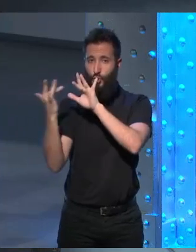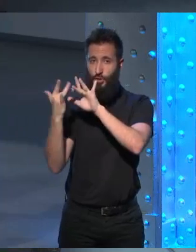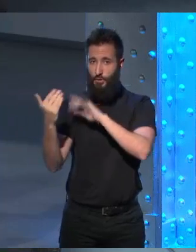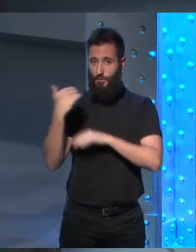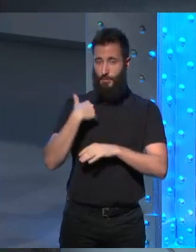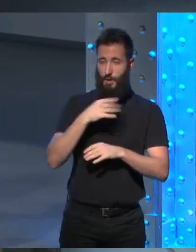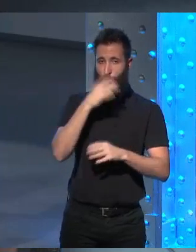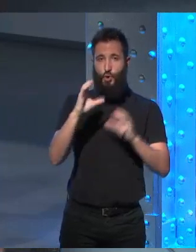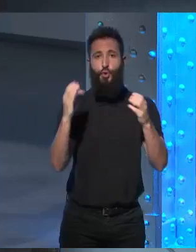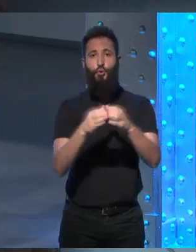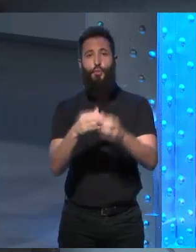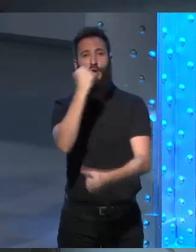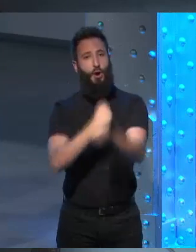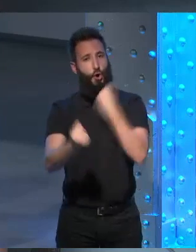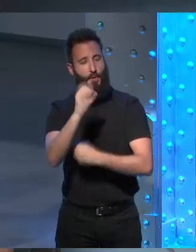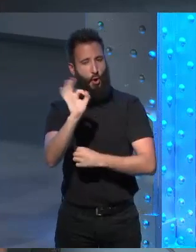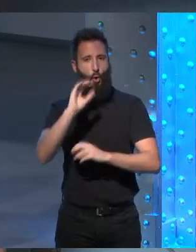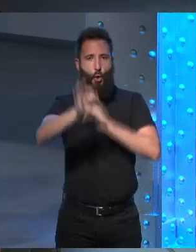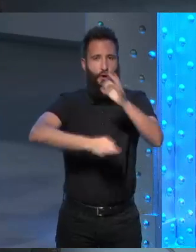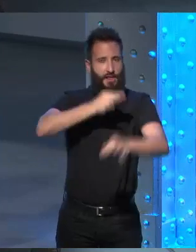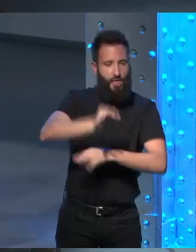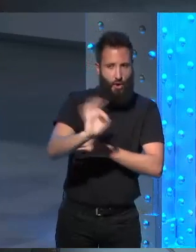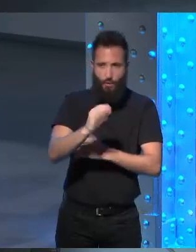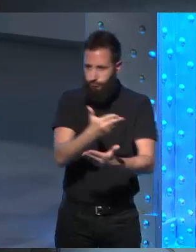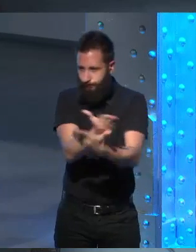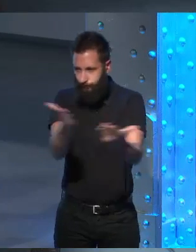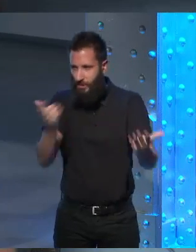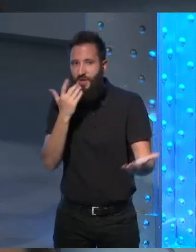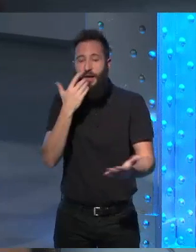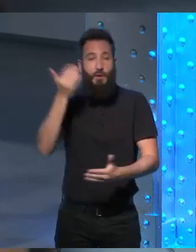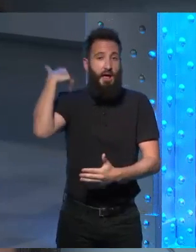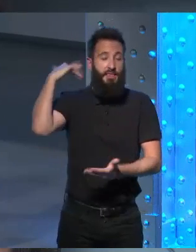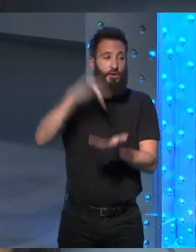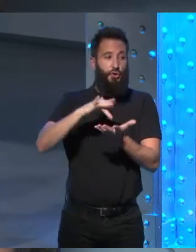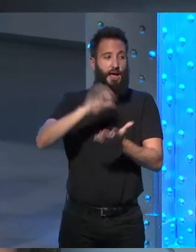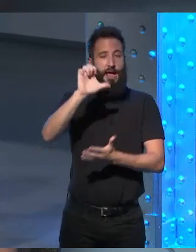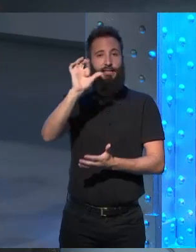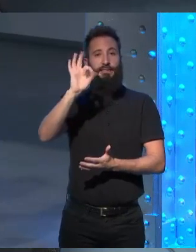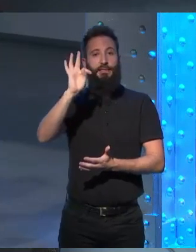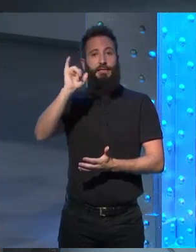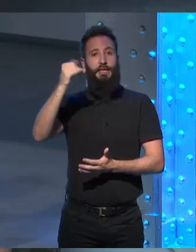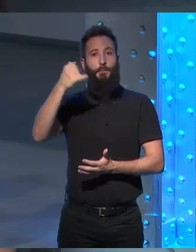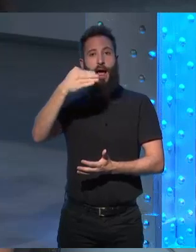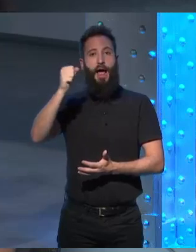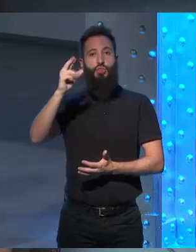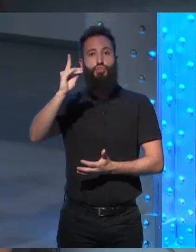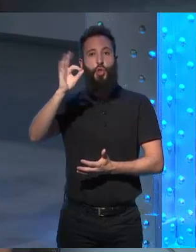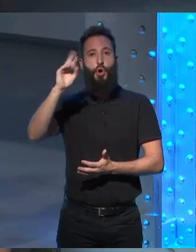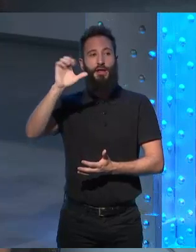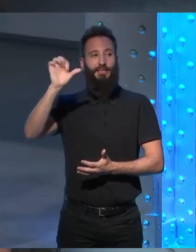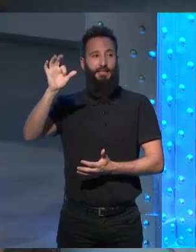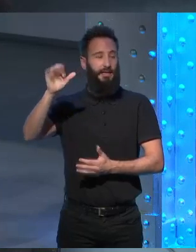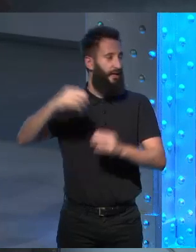grupos económicos, de organizaciones, de lo que sea, pues, los estibadores, por ejemplo, en este caso hablé con ellos y tal, que son ellos los que